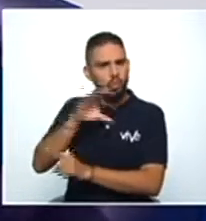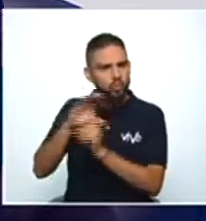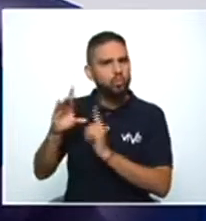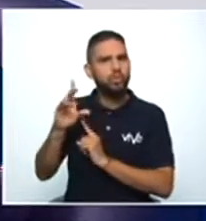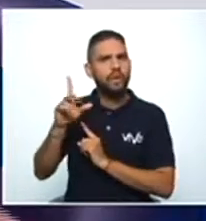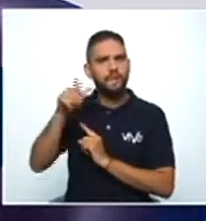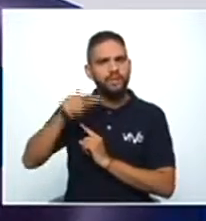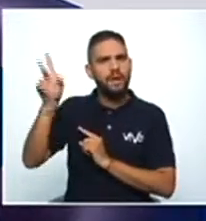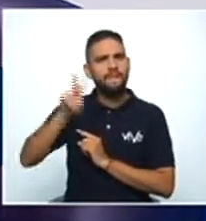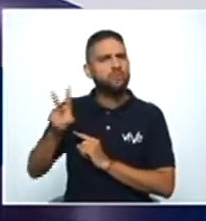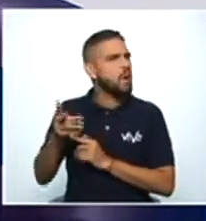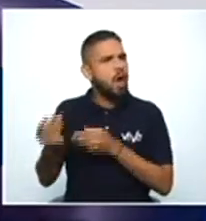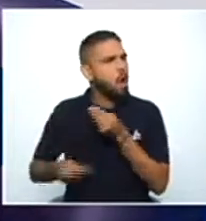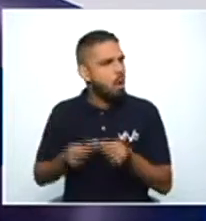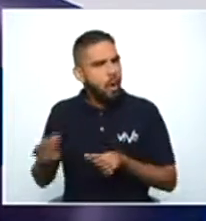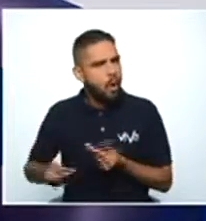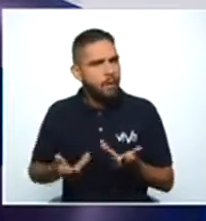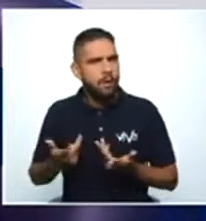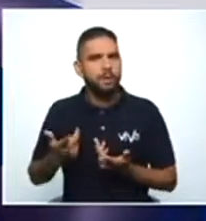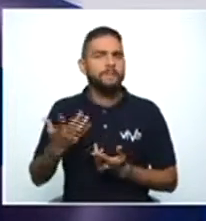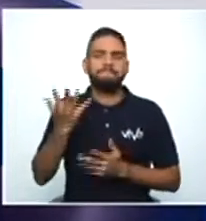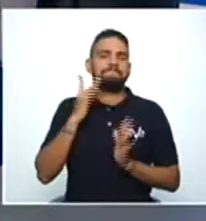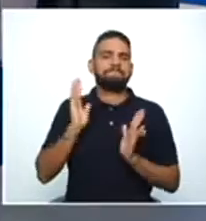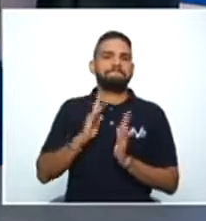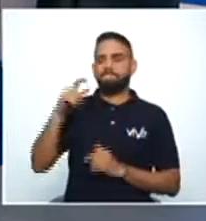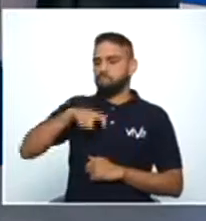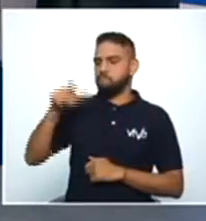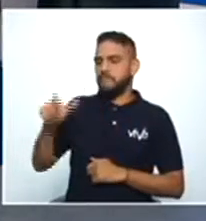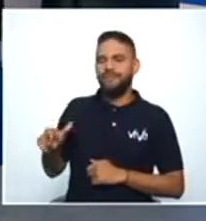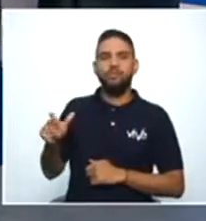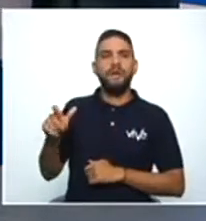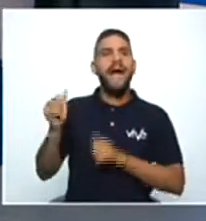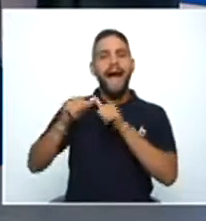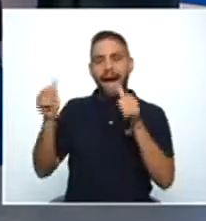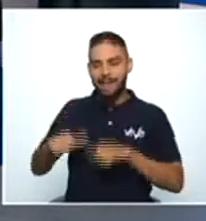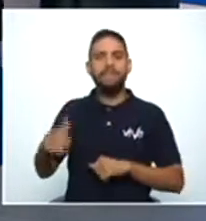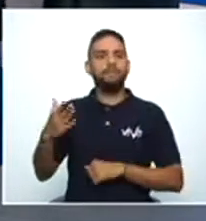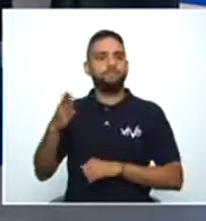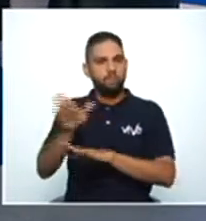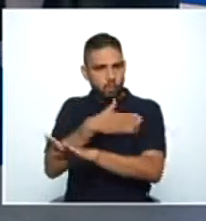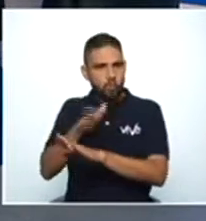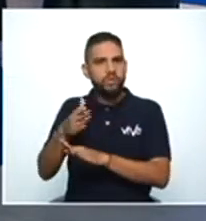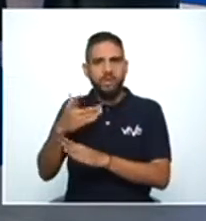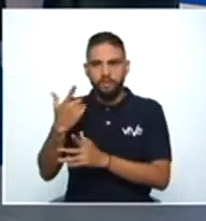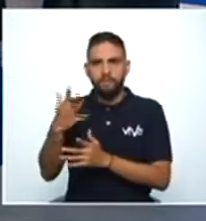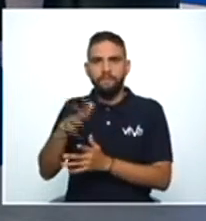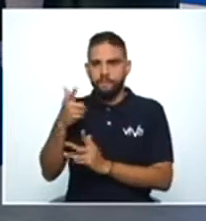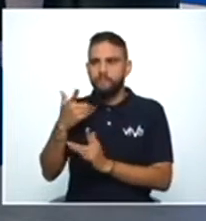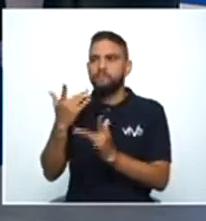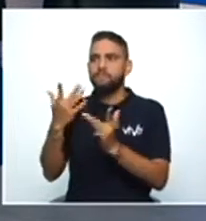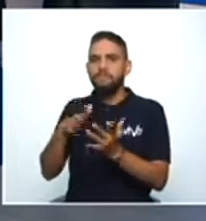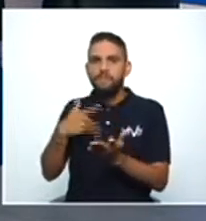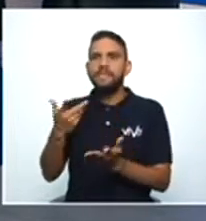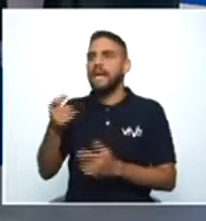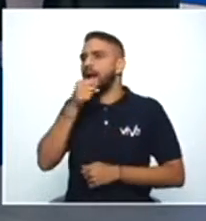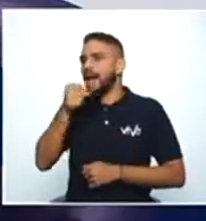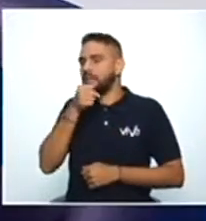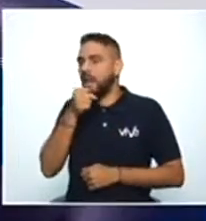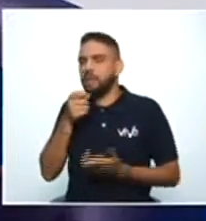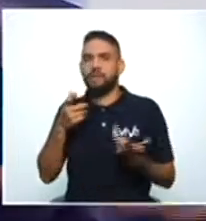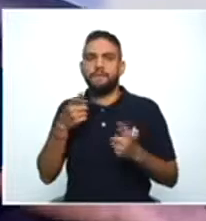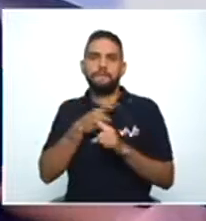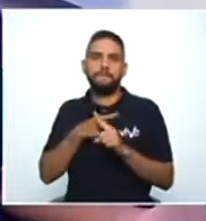como puede hacer algún usuario de usuario que esté observando el programa en este momento y quiera sea algún cantante popular